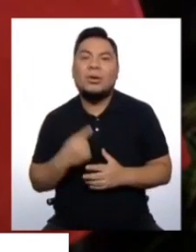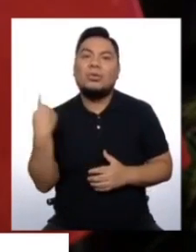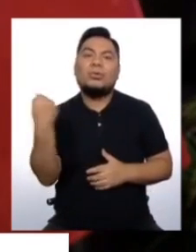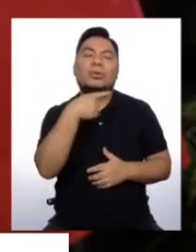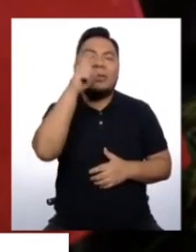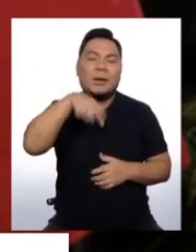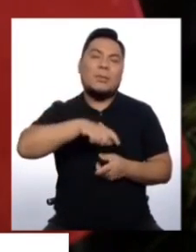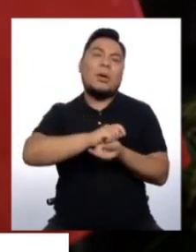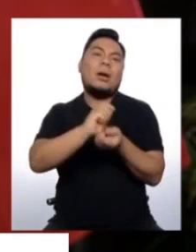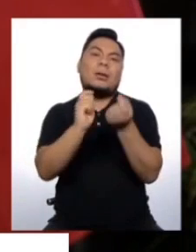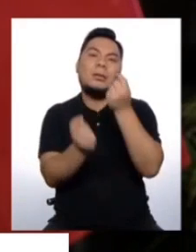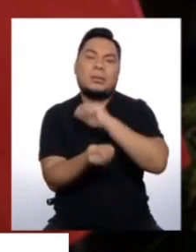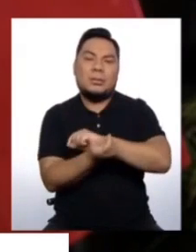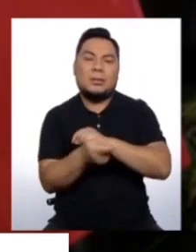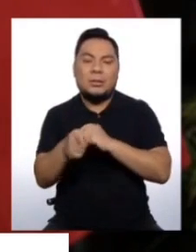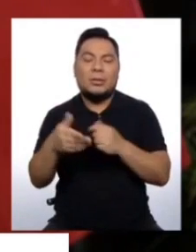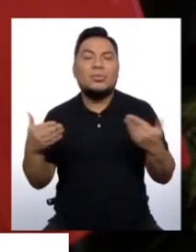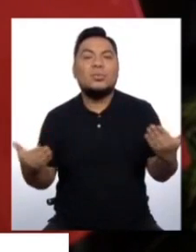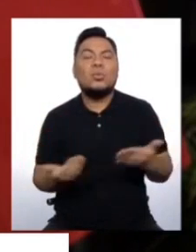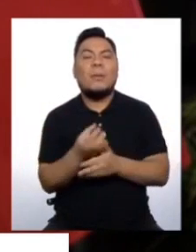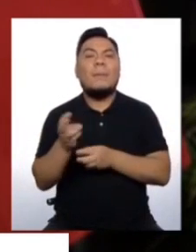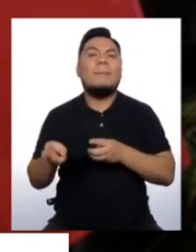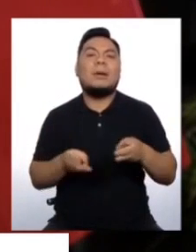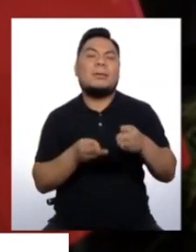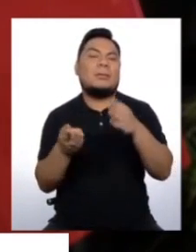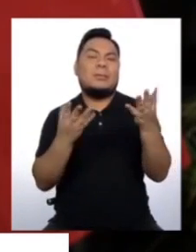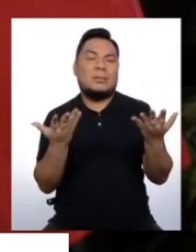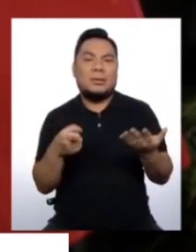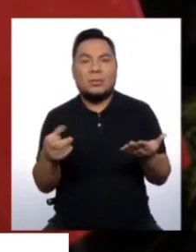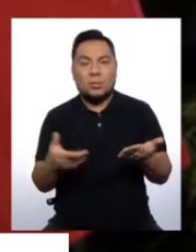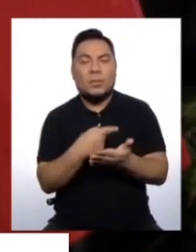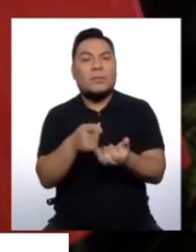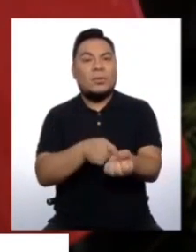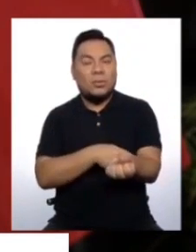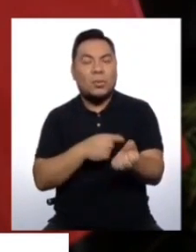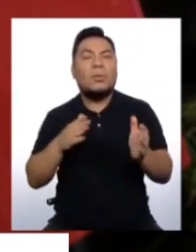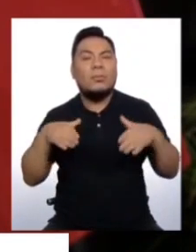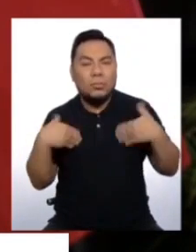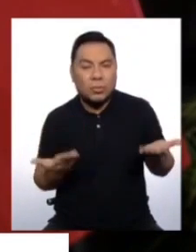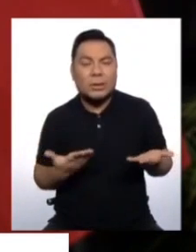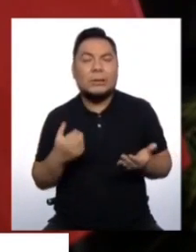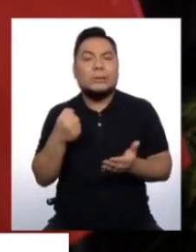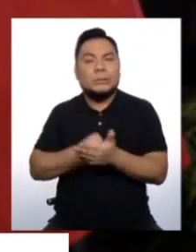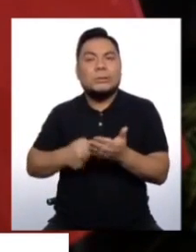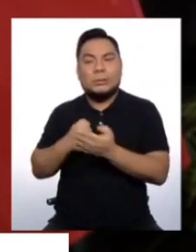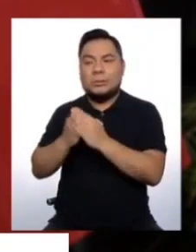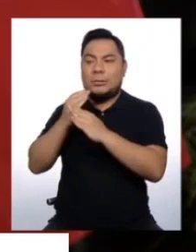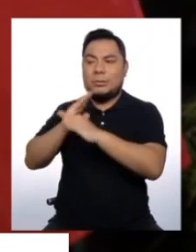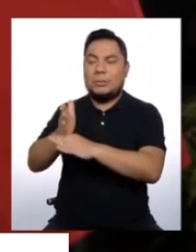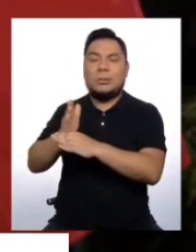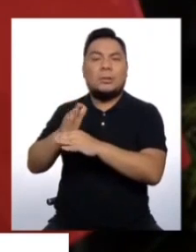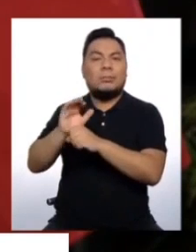todos a estas nuevas formas, a estas nuevas costumbres, para poder combatir el